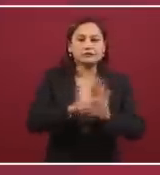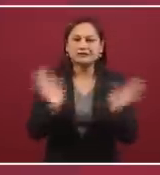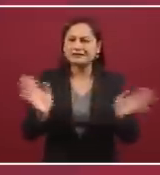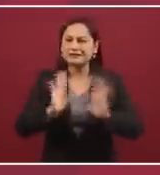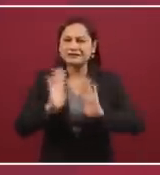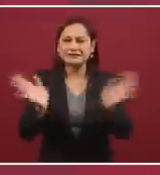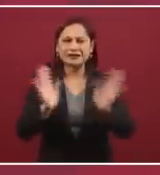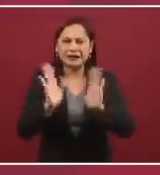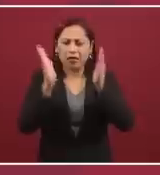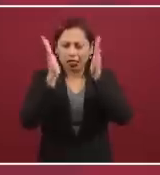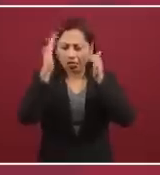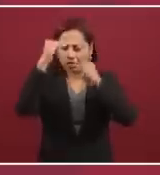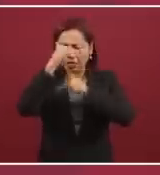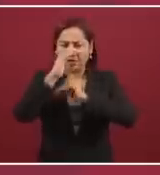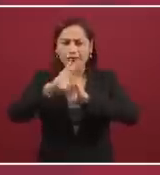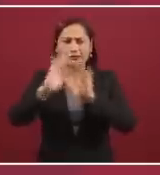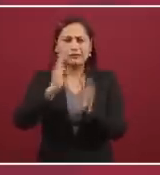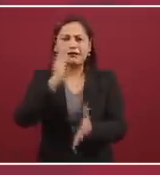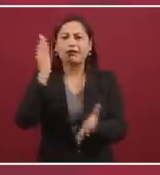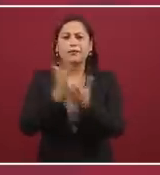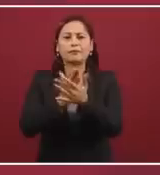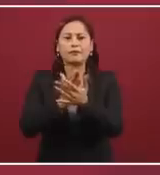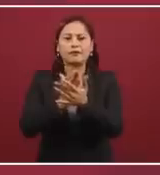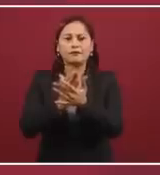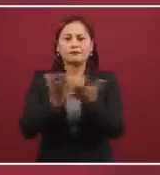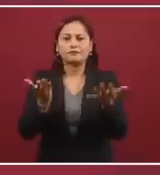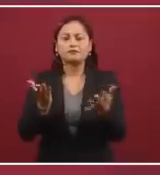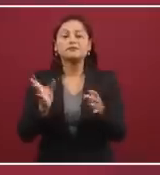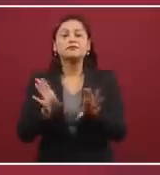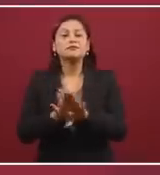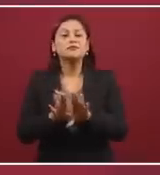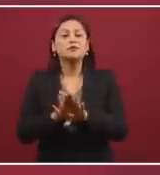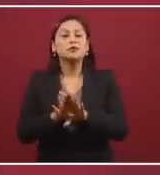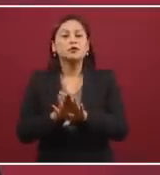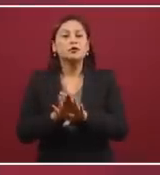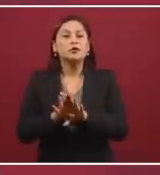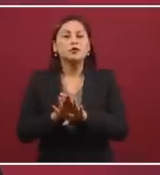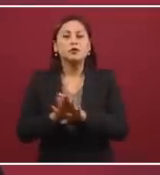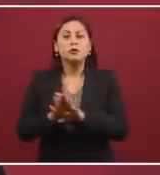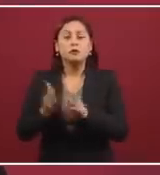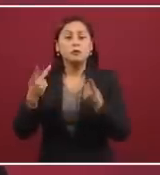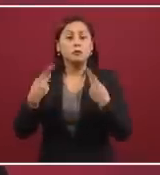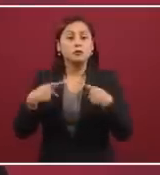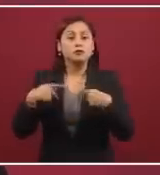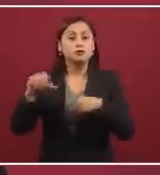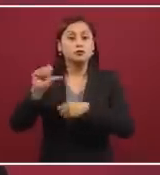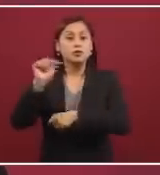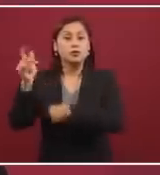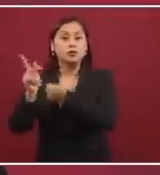no debemos de maltratar a los migrantes